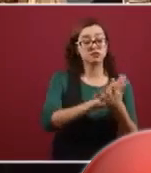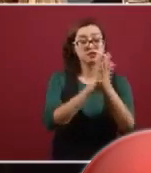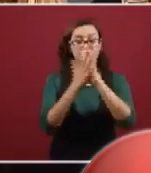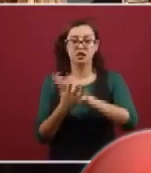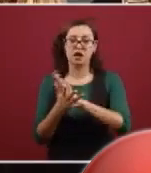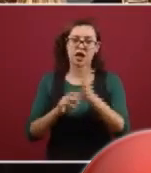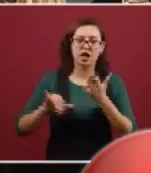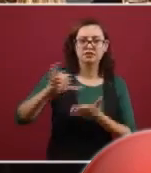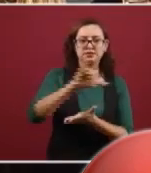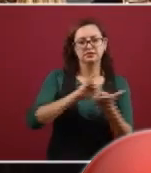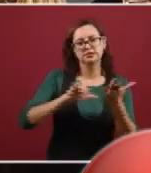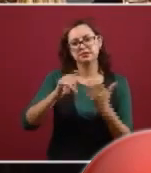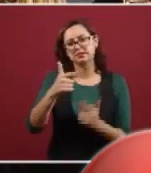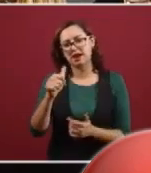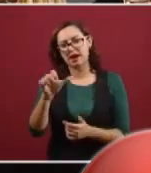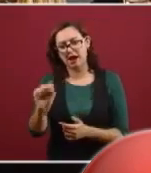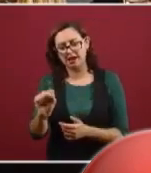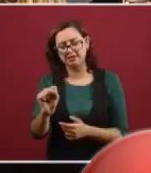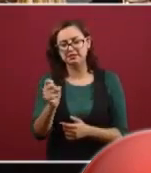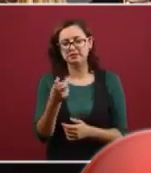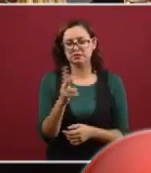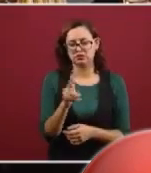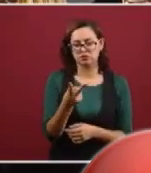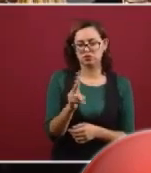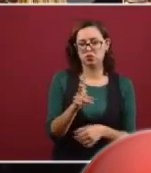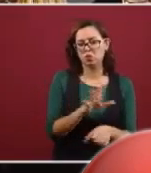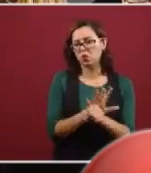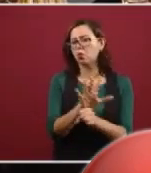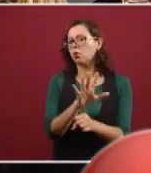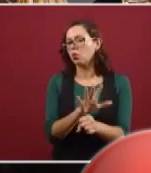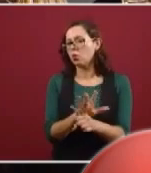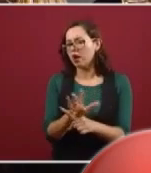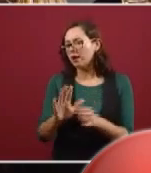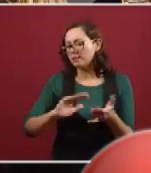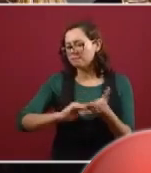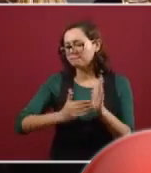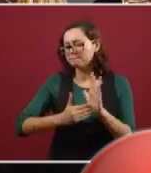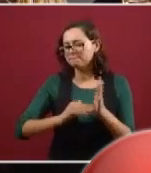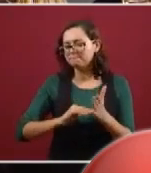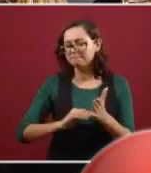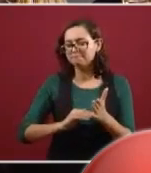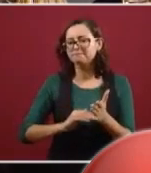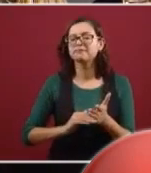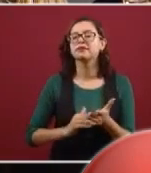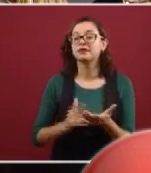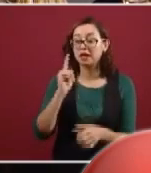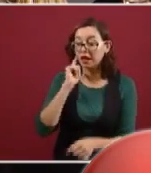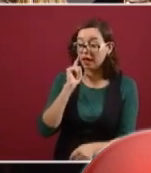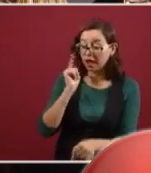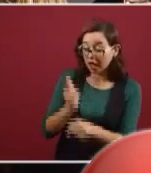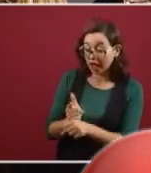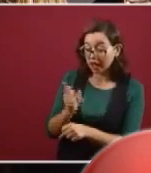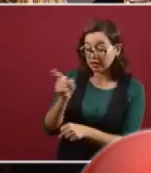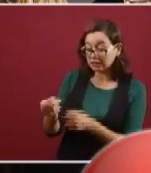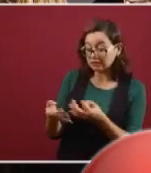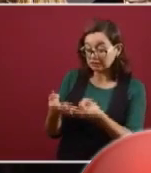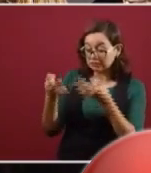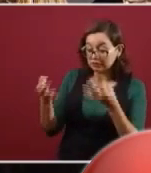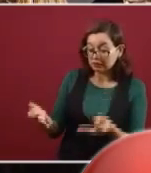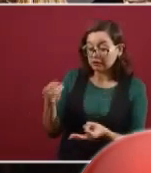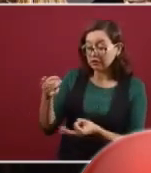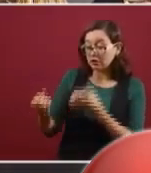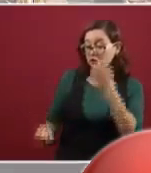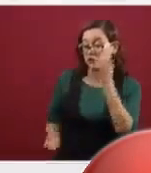negocios consiste en acelerar el desarrollo de los nuevos yacimientos descubiertos, así